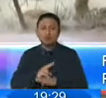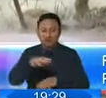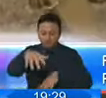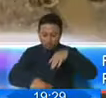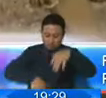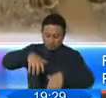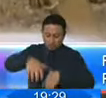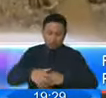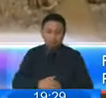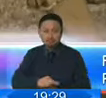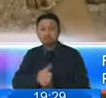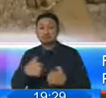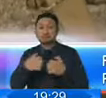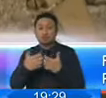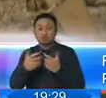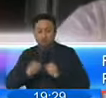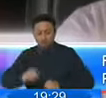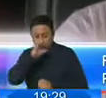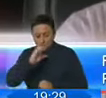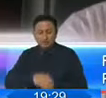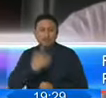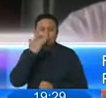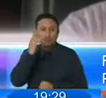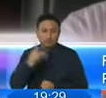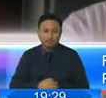son parte del proceso de búsqueda de oro.